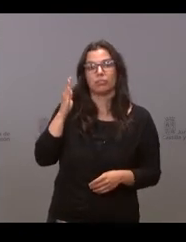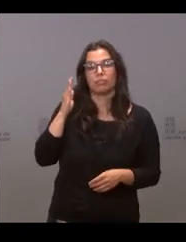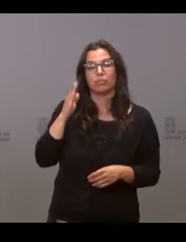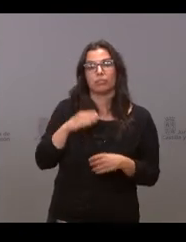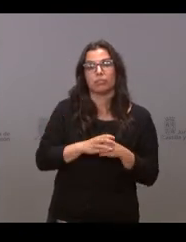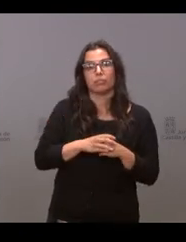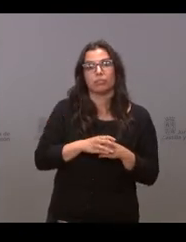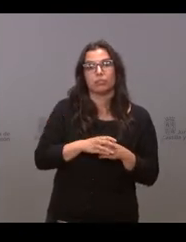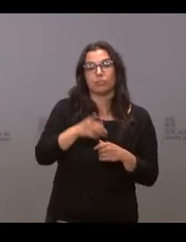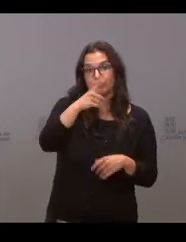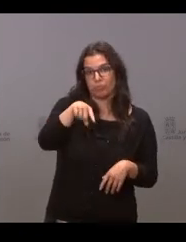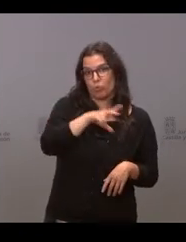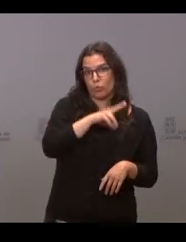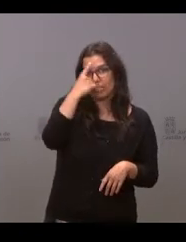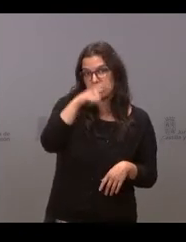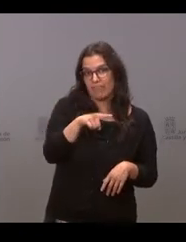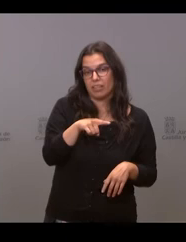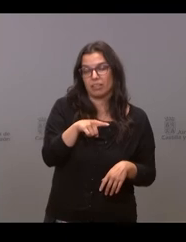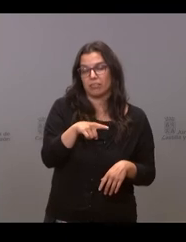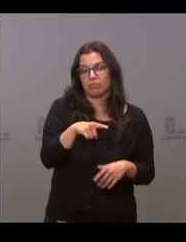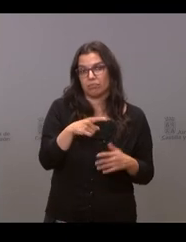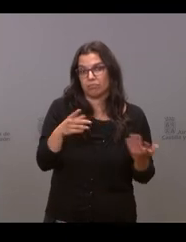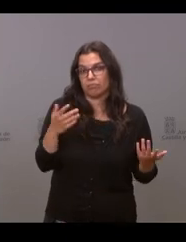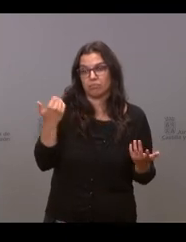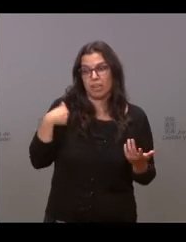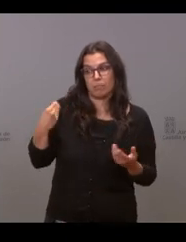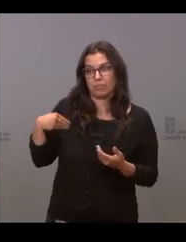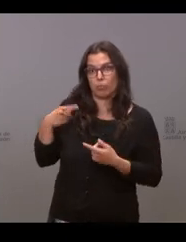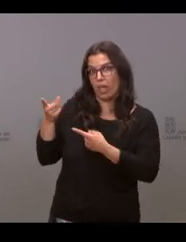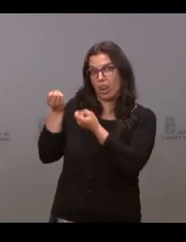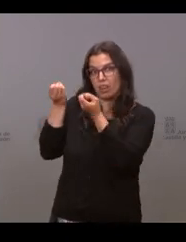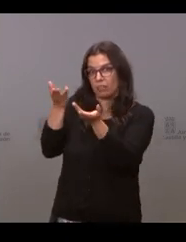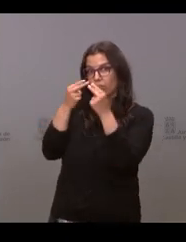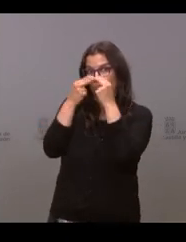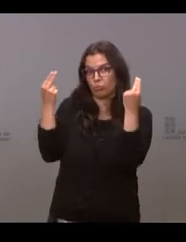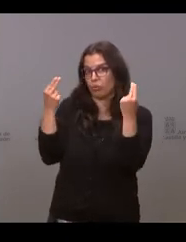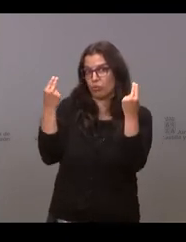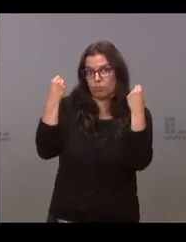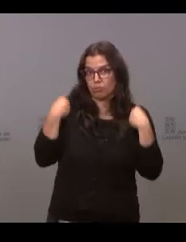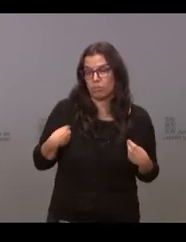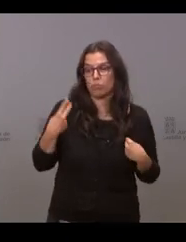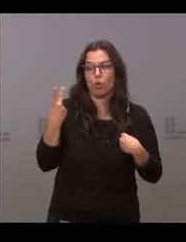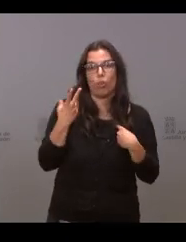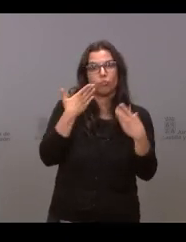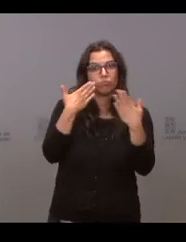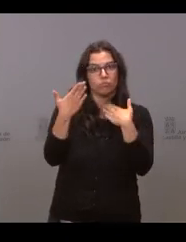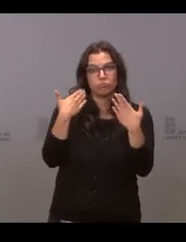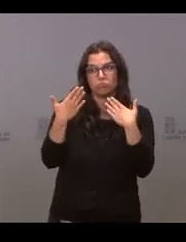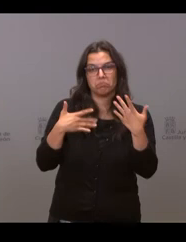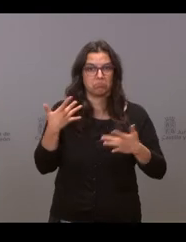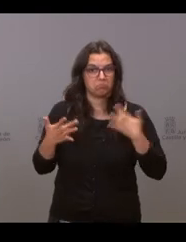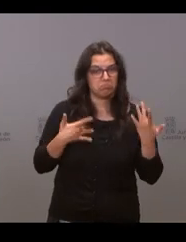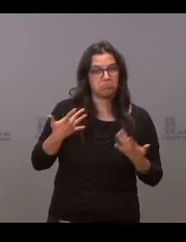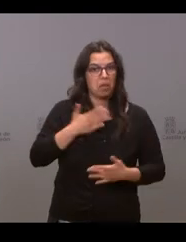saben ustedes lo que ya ha traslado el tuvimos una conversación muy amena muy